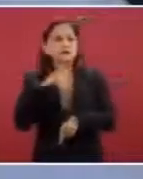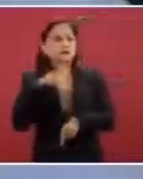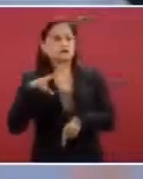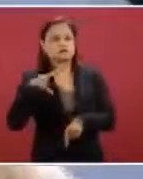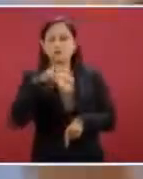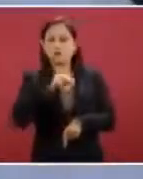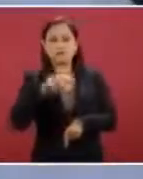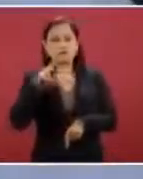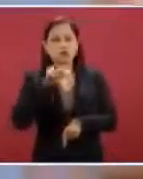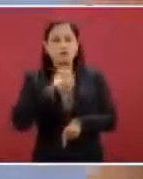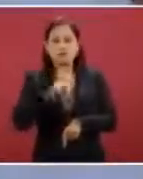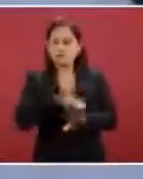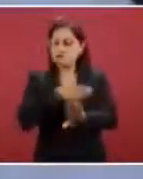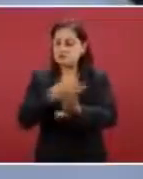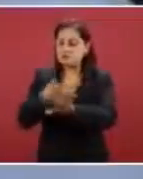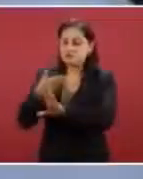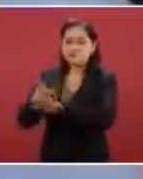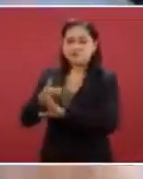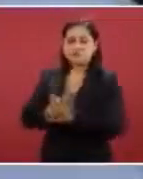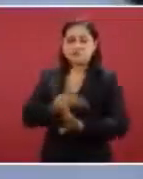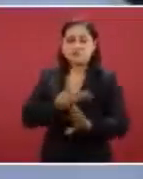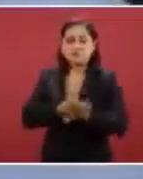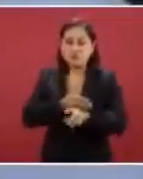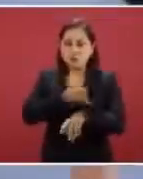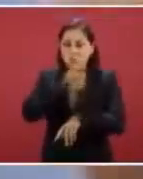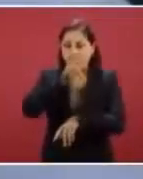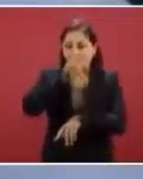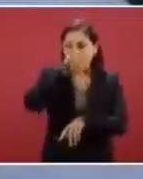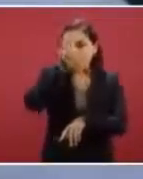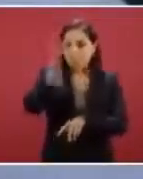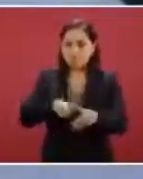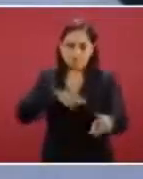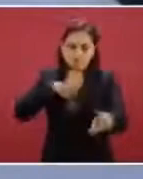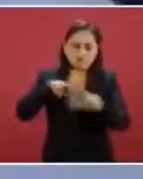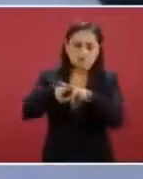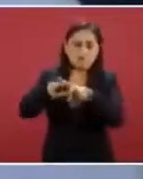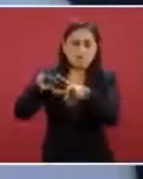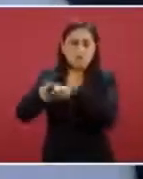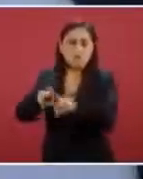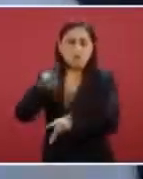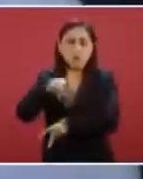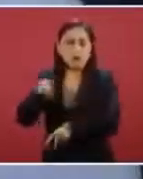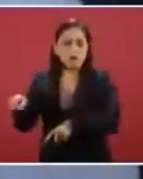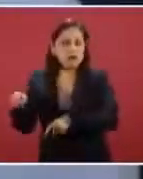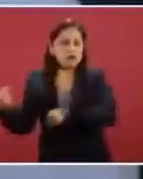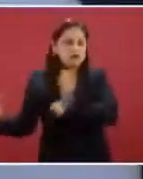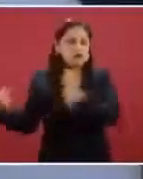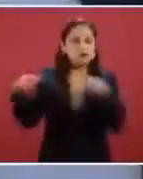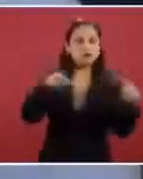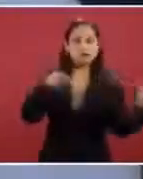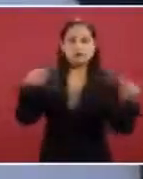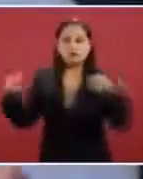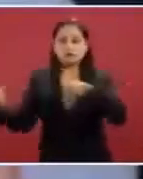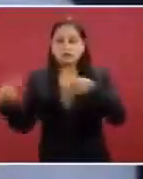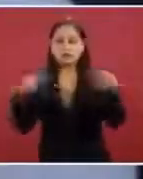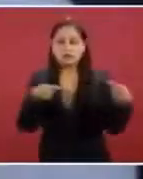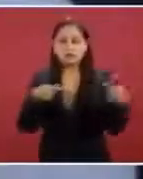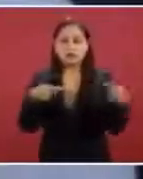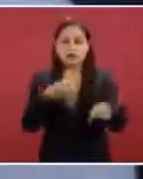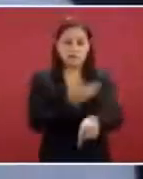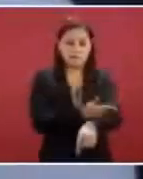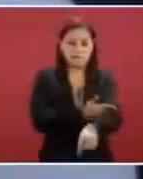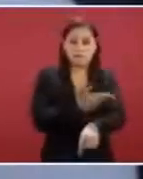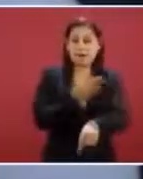no lo ataque, que no ataque de una forma violenta, que no los mate, que no haya violencia. Cuando Madero le